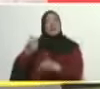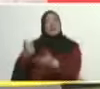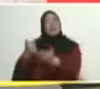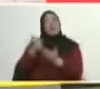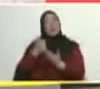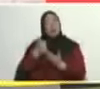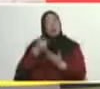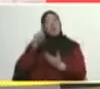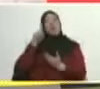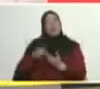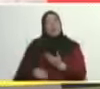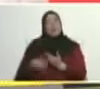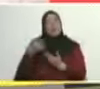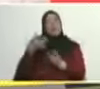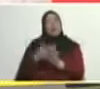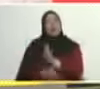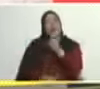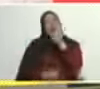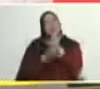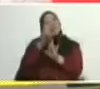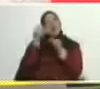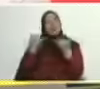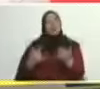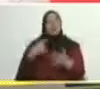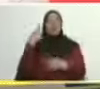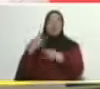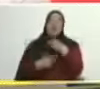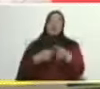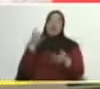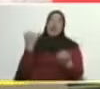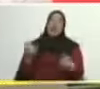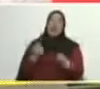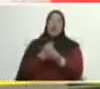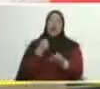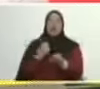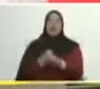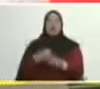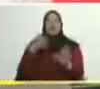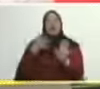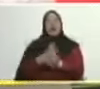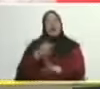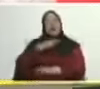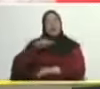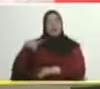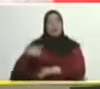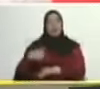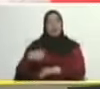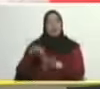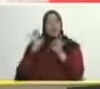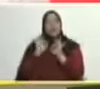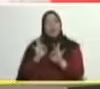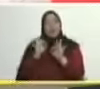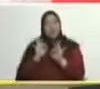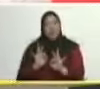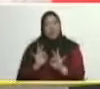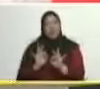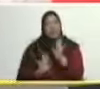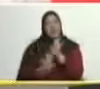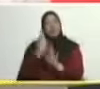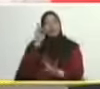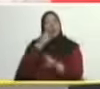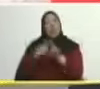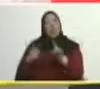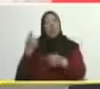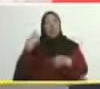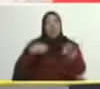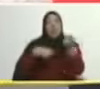y cooperación para el desarrollo que resulten verdaderas, suficientes y efectivas. Hay un tráfico